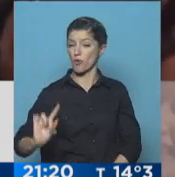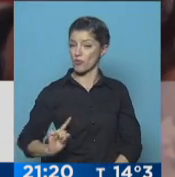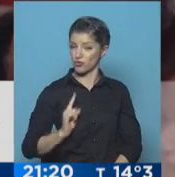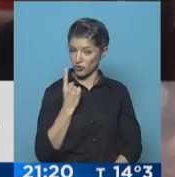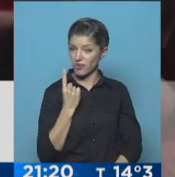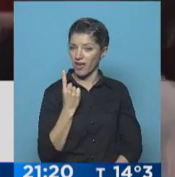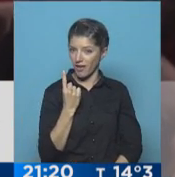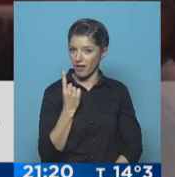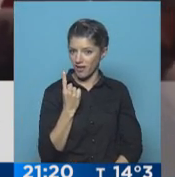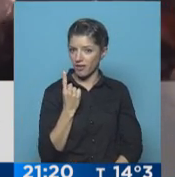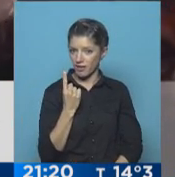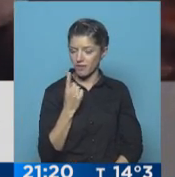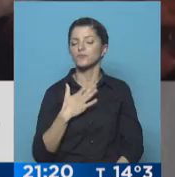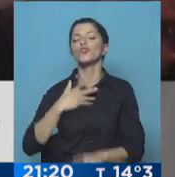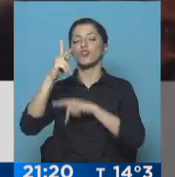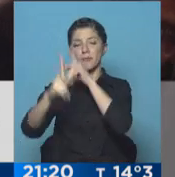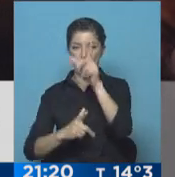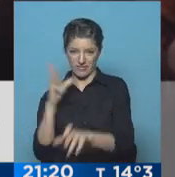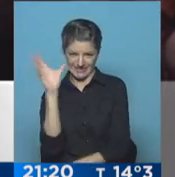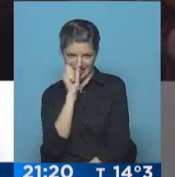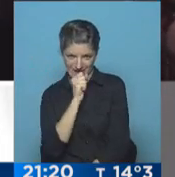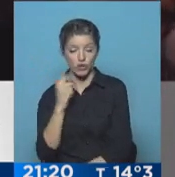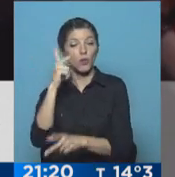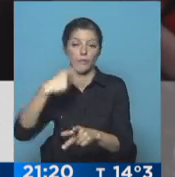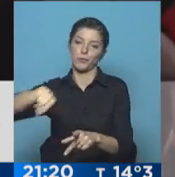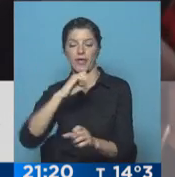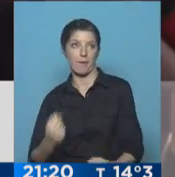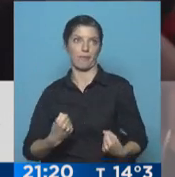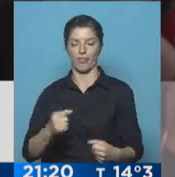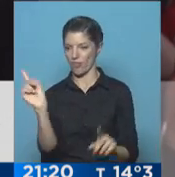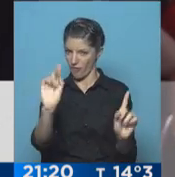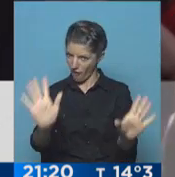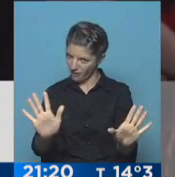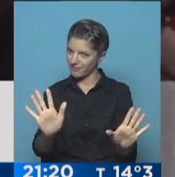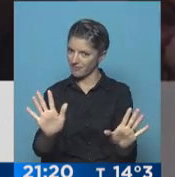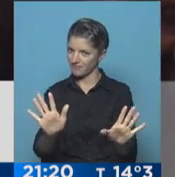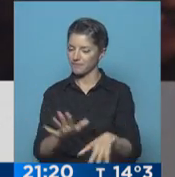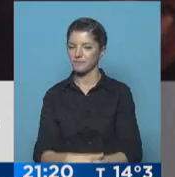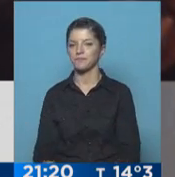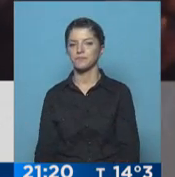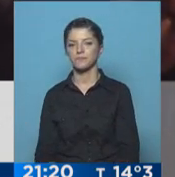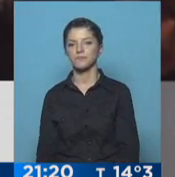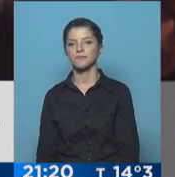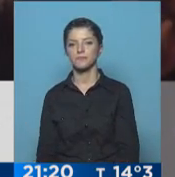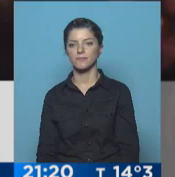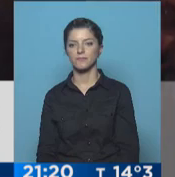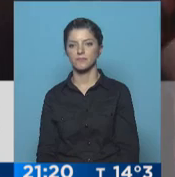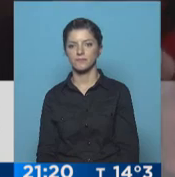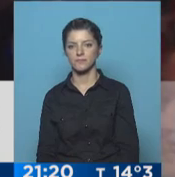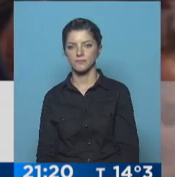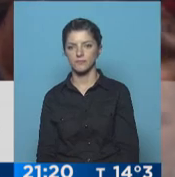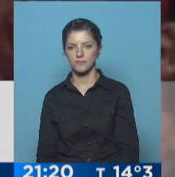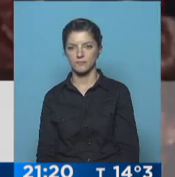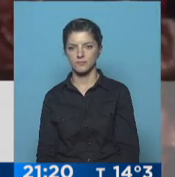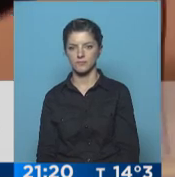orgullosa, les voy a contar un secreto. Pero no se agranden, no se agranden. No se agranden.